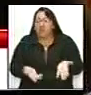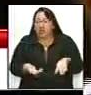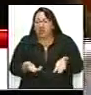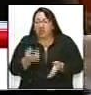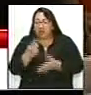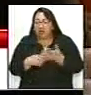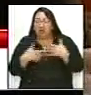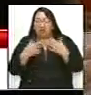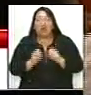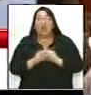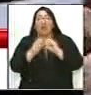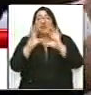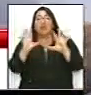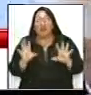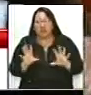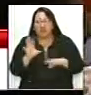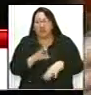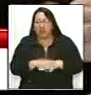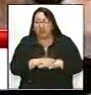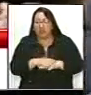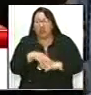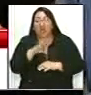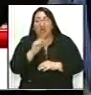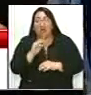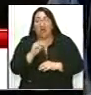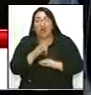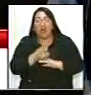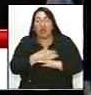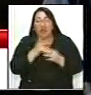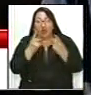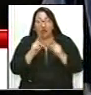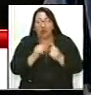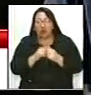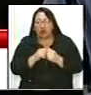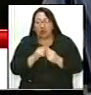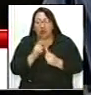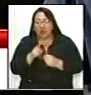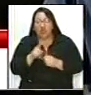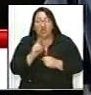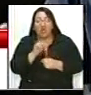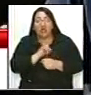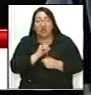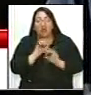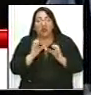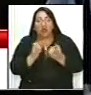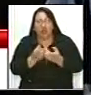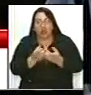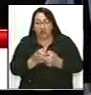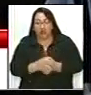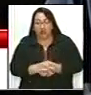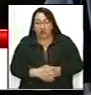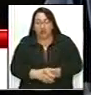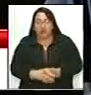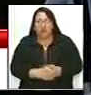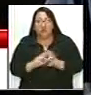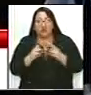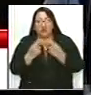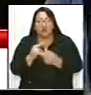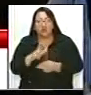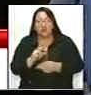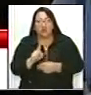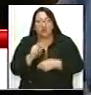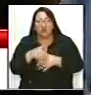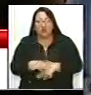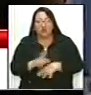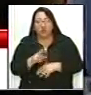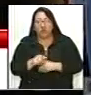fin de esclarecer los alcances de la cuestión previa acordada por el referido órgano parlamentario en su sesión del 31 de